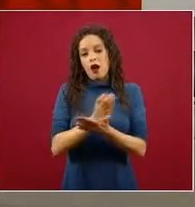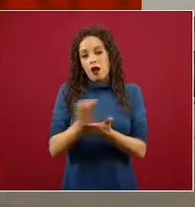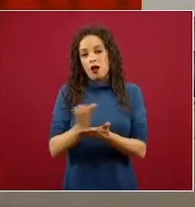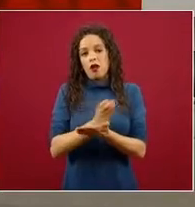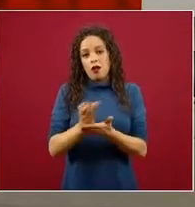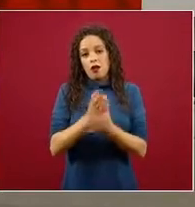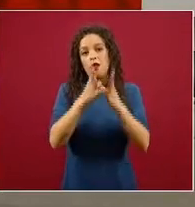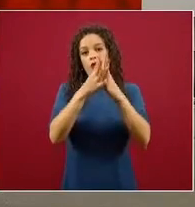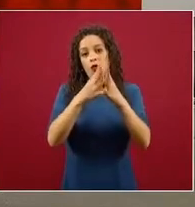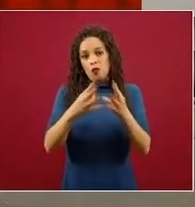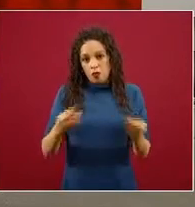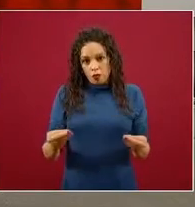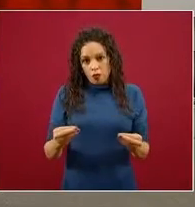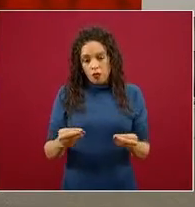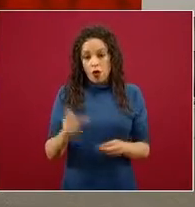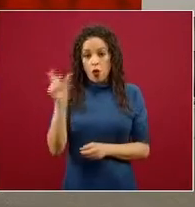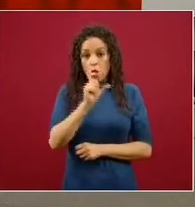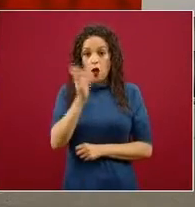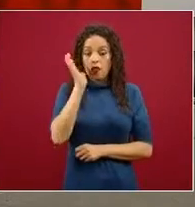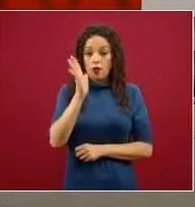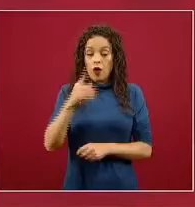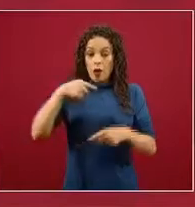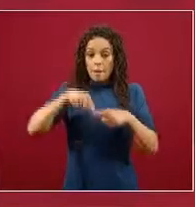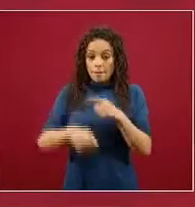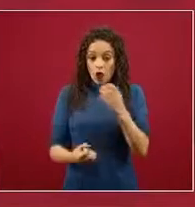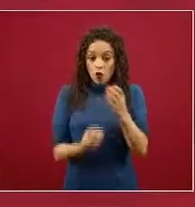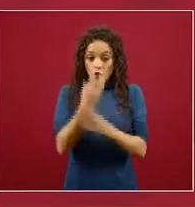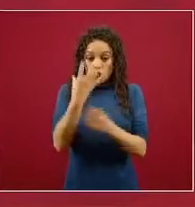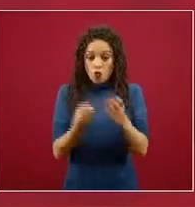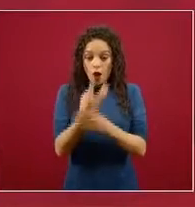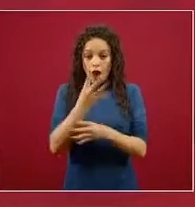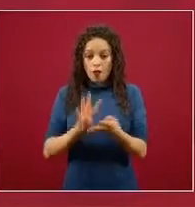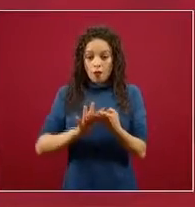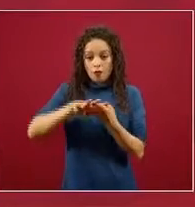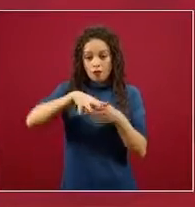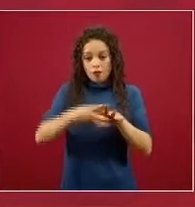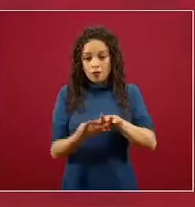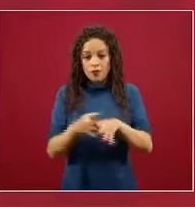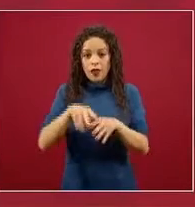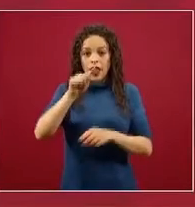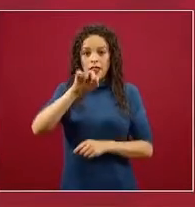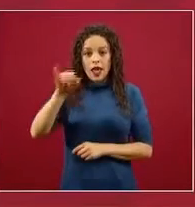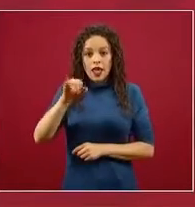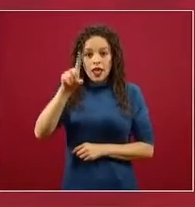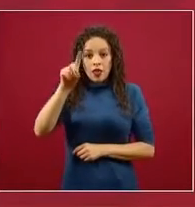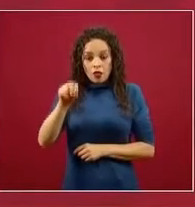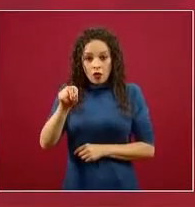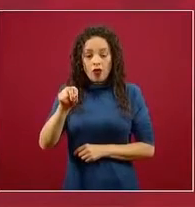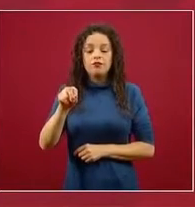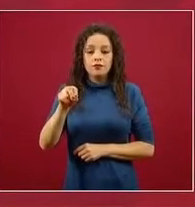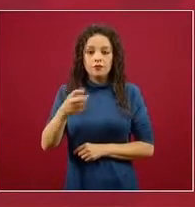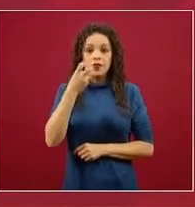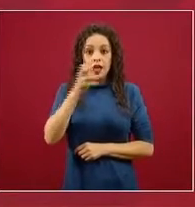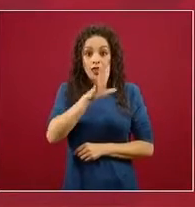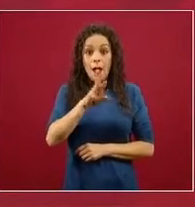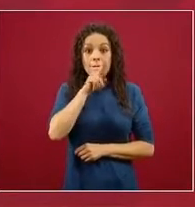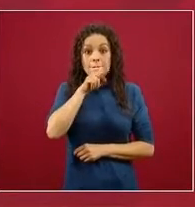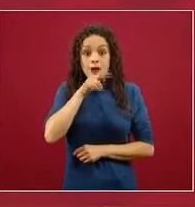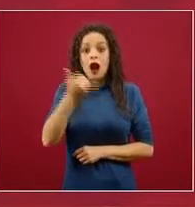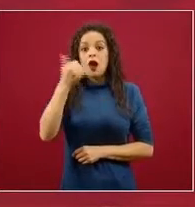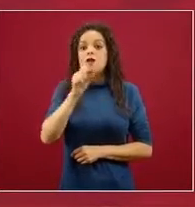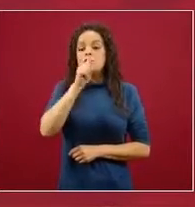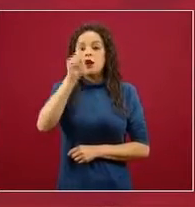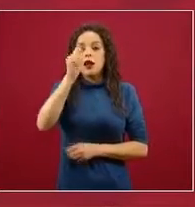el tejido pulmonar se empieza a regenerar, y también es importante la fisioterapia pulmonar. En el